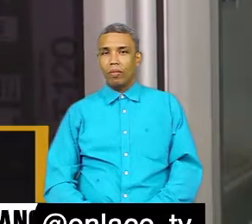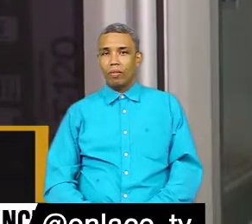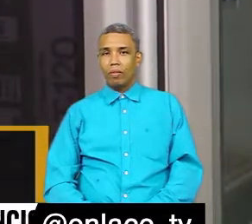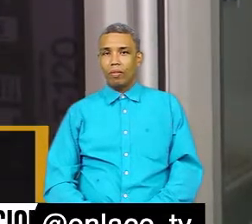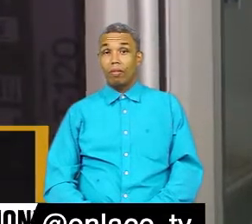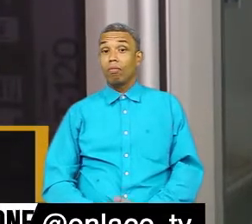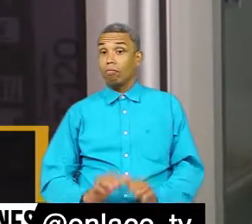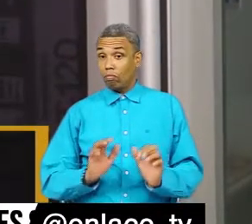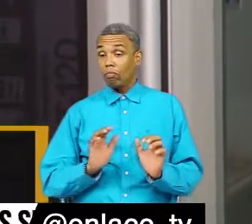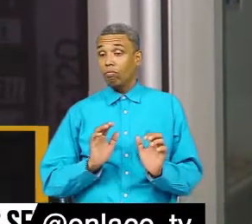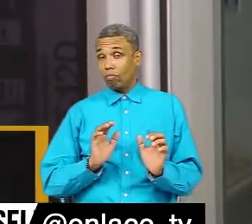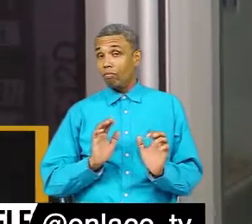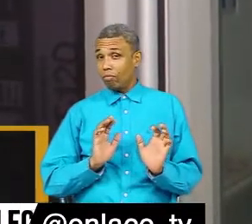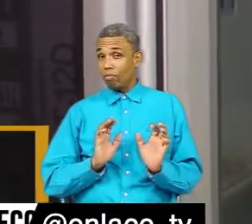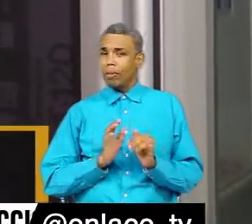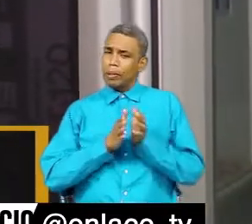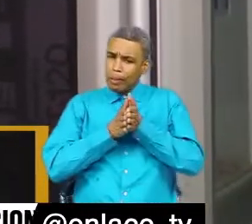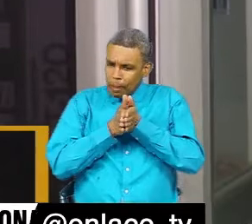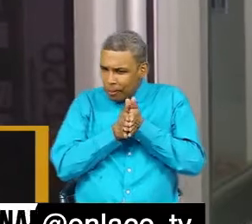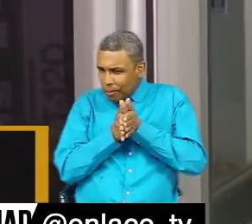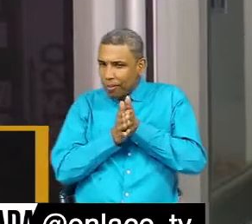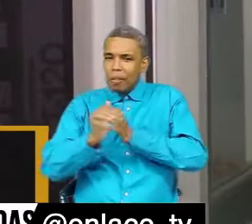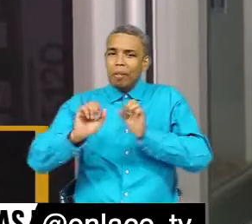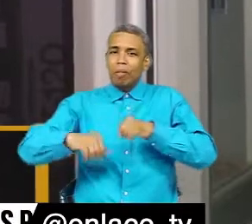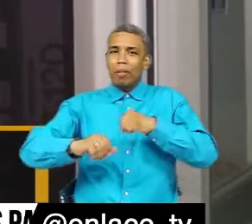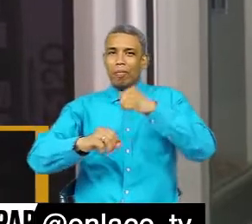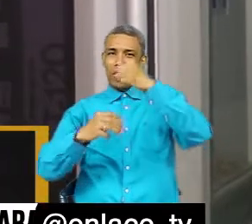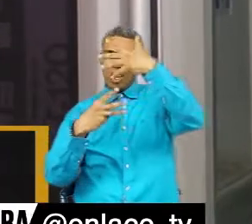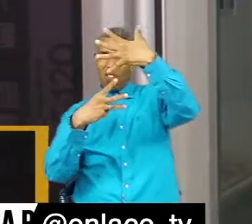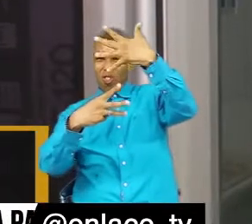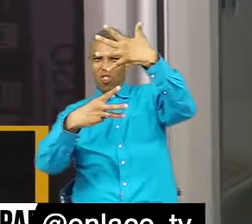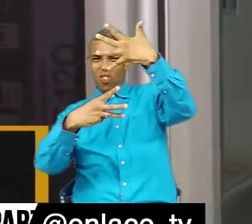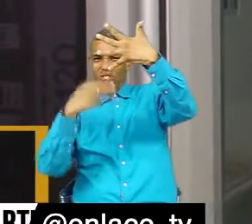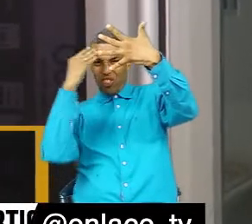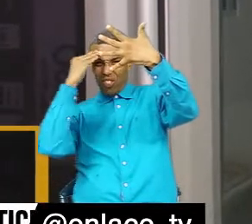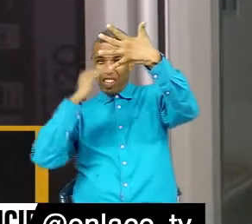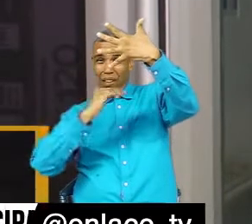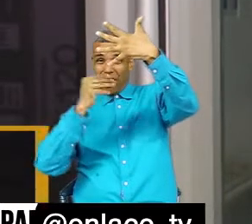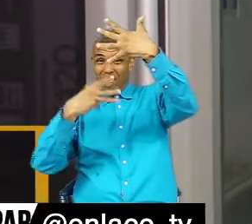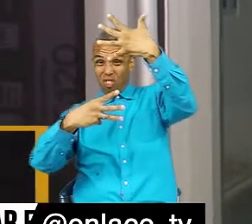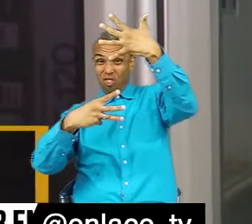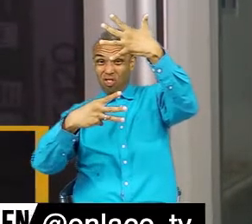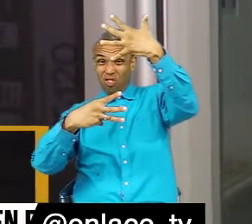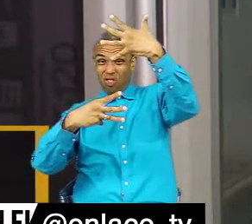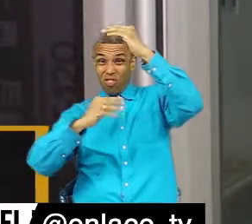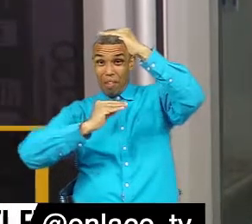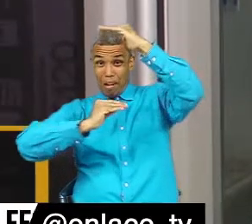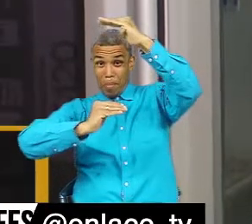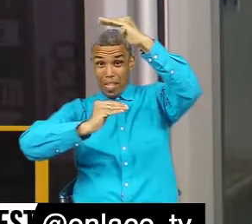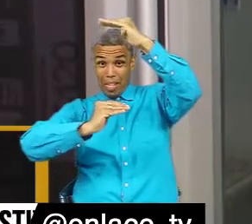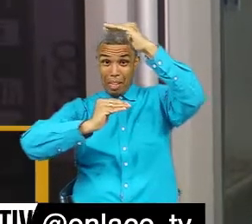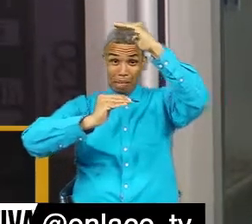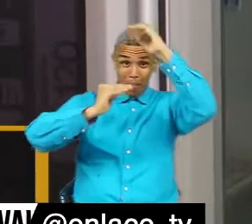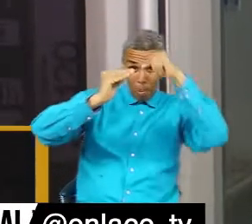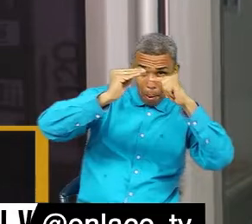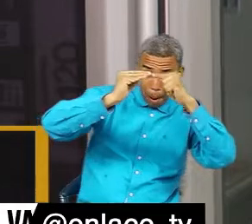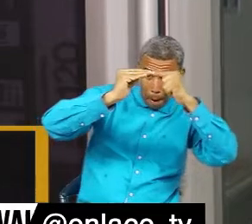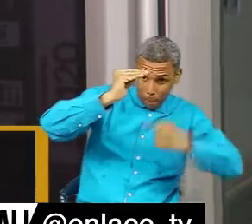soñar. Entonces yo creo que hay que conseguir los 3 de local que tenemos